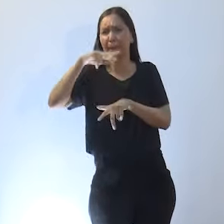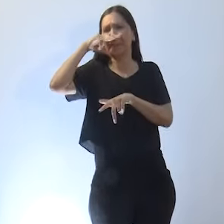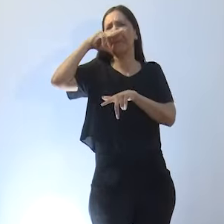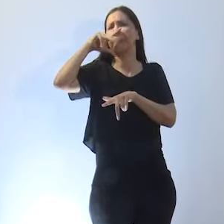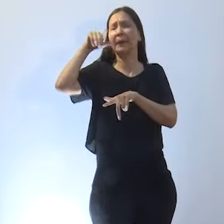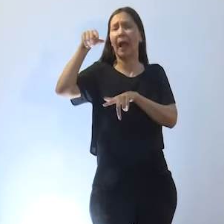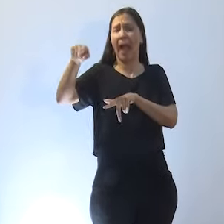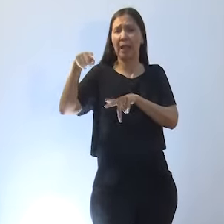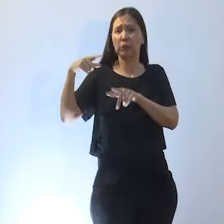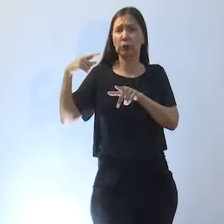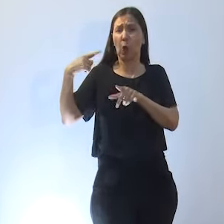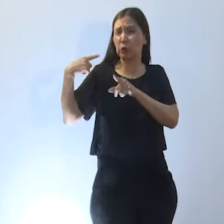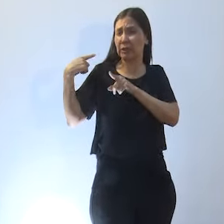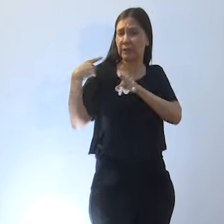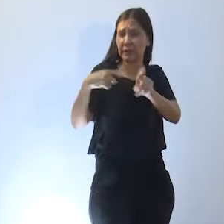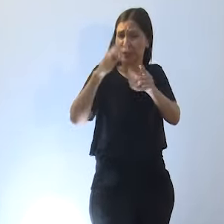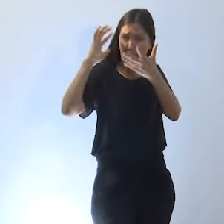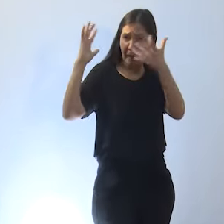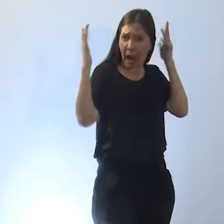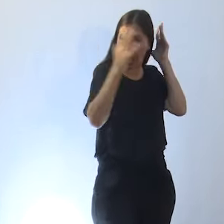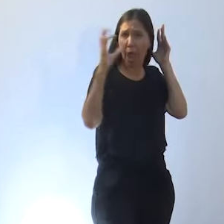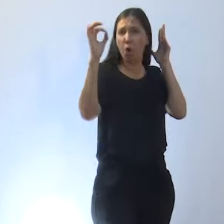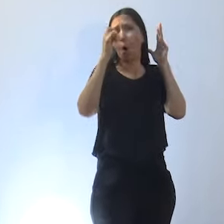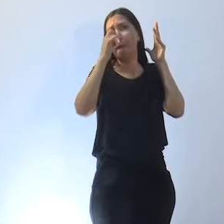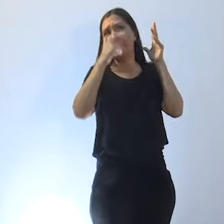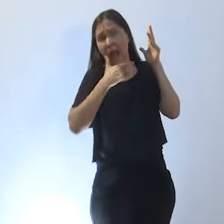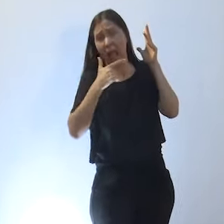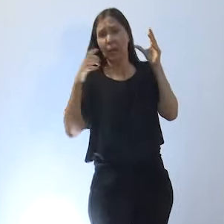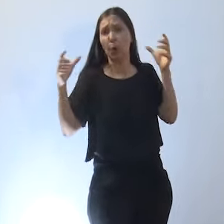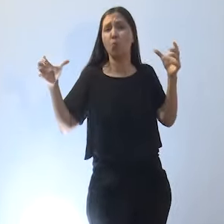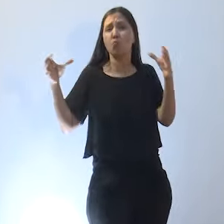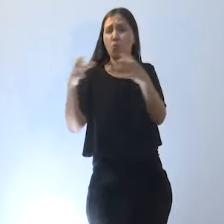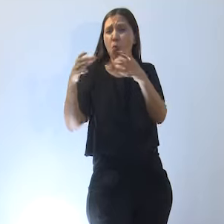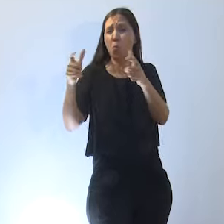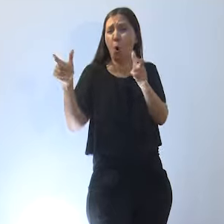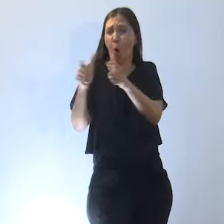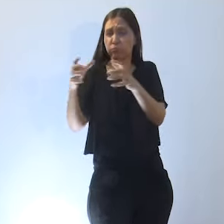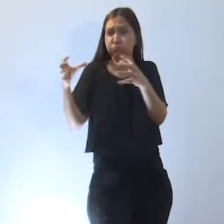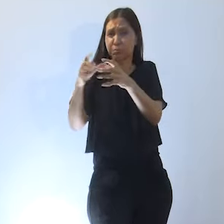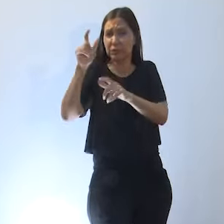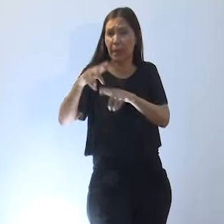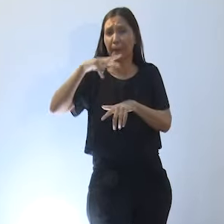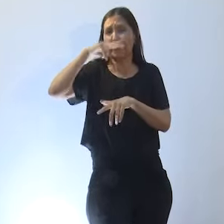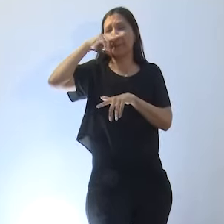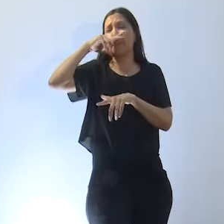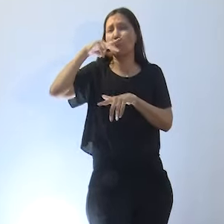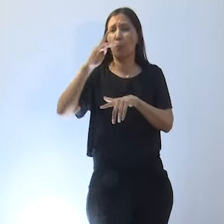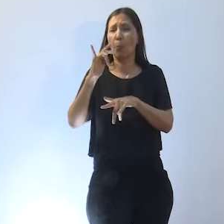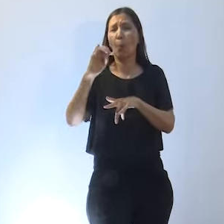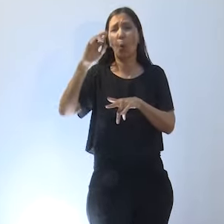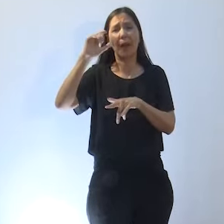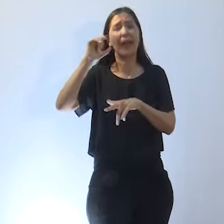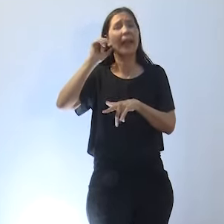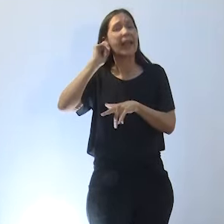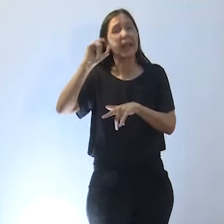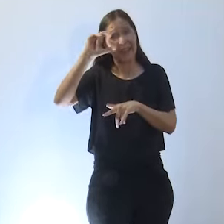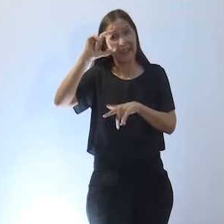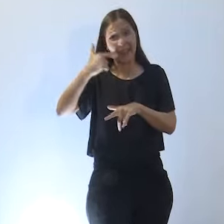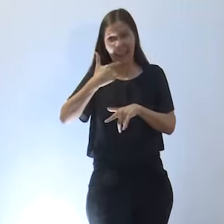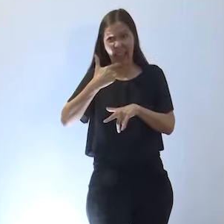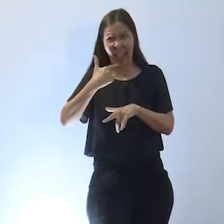ley ni detrás de macri ni detrás de ninguno de estos proyectos las se ve en el caso norteamericano pero se puede